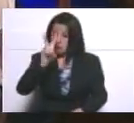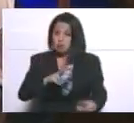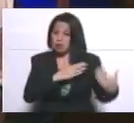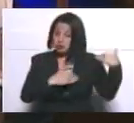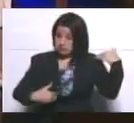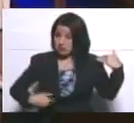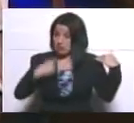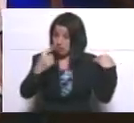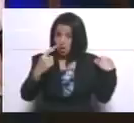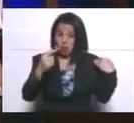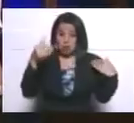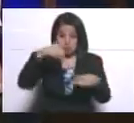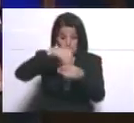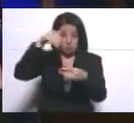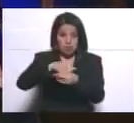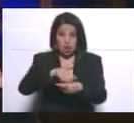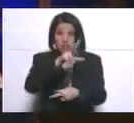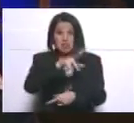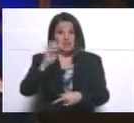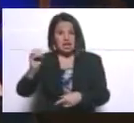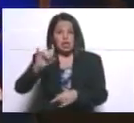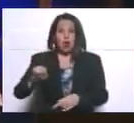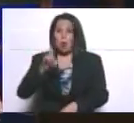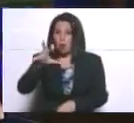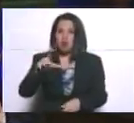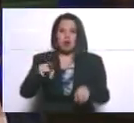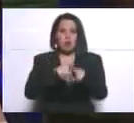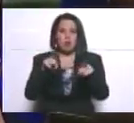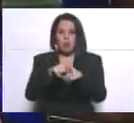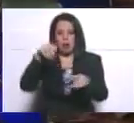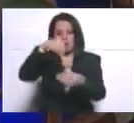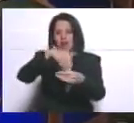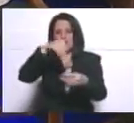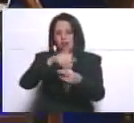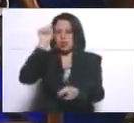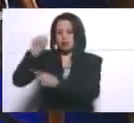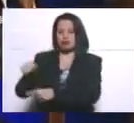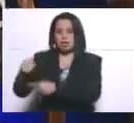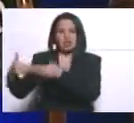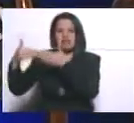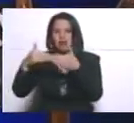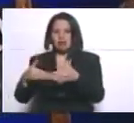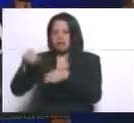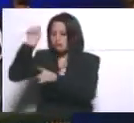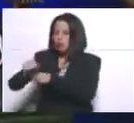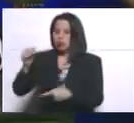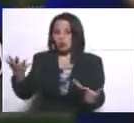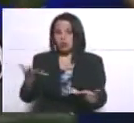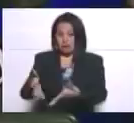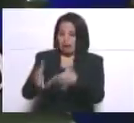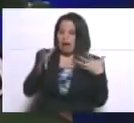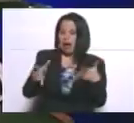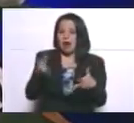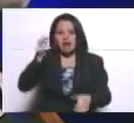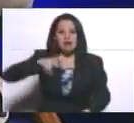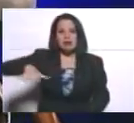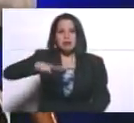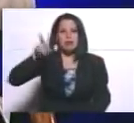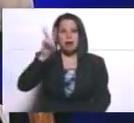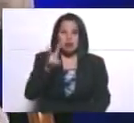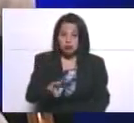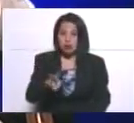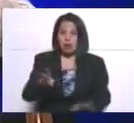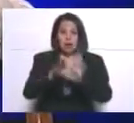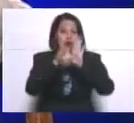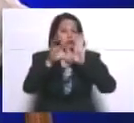vaya a votar el 30 de julio es un voto antiimperialista. Verdaderamente. Como lo dijo también en el proceso constituyente electoral, cuando la